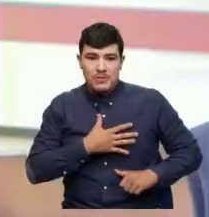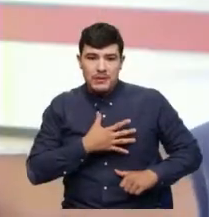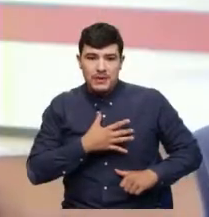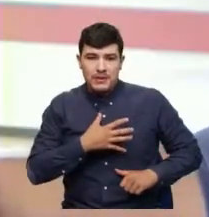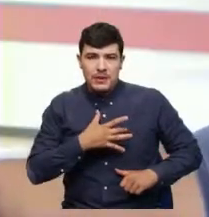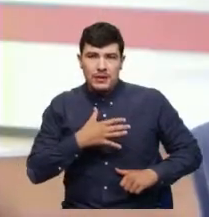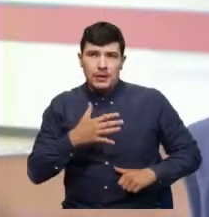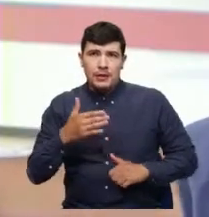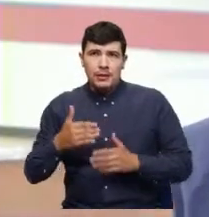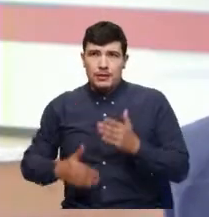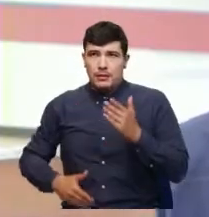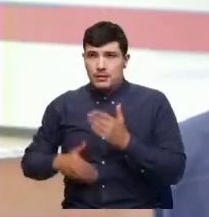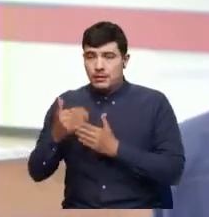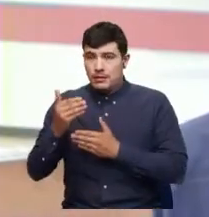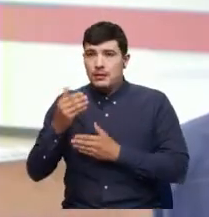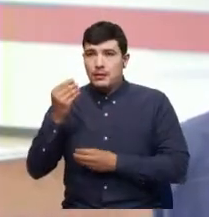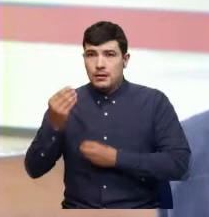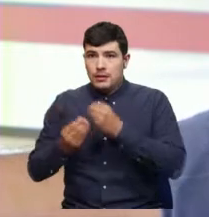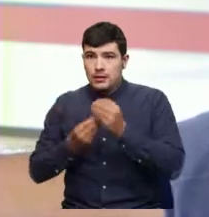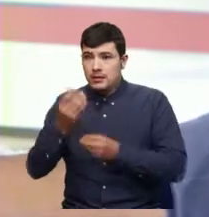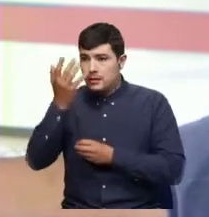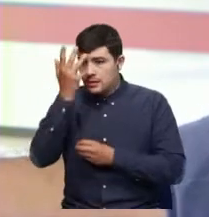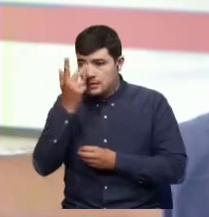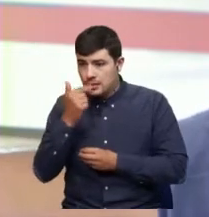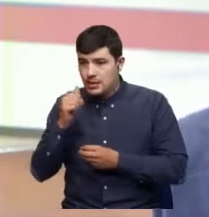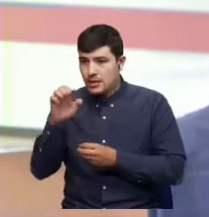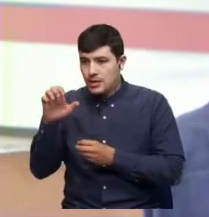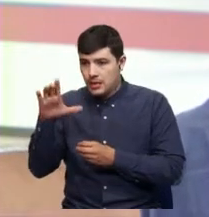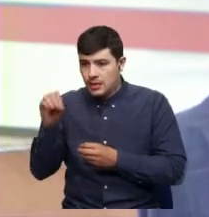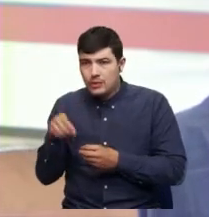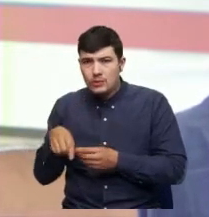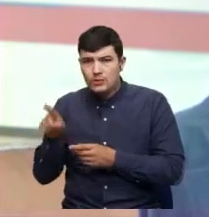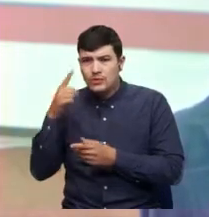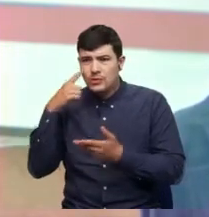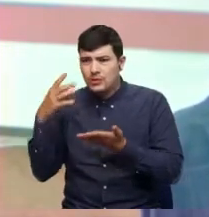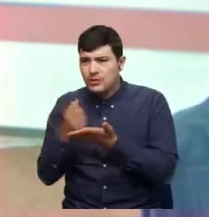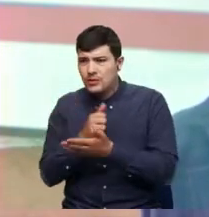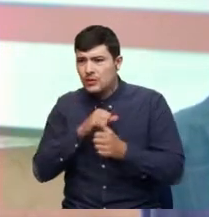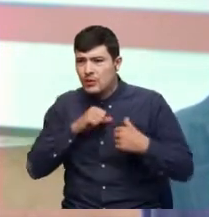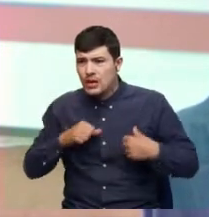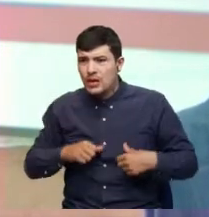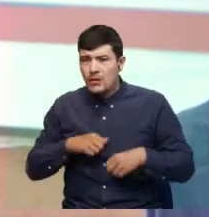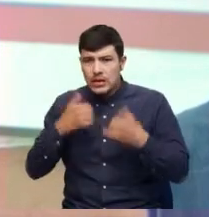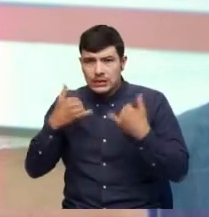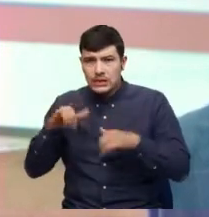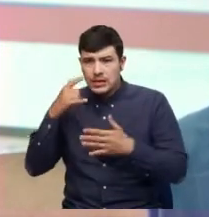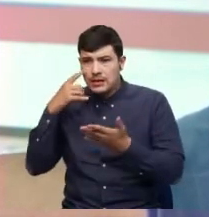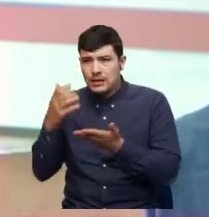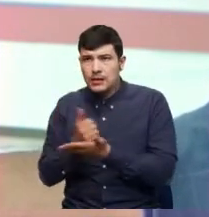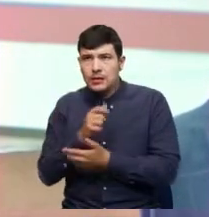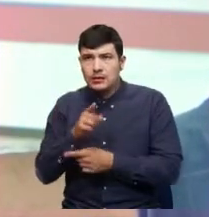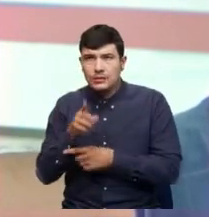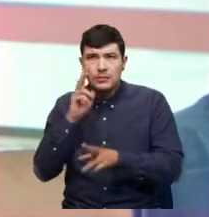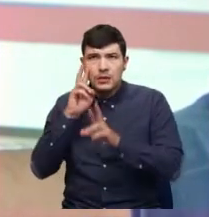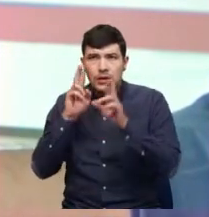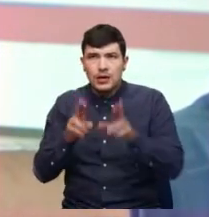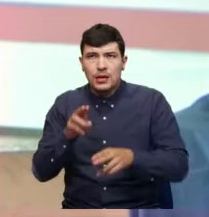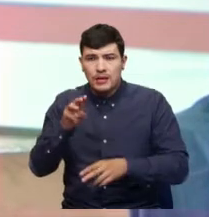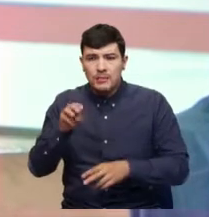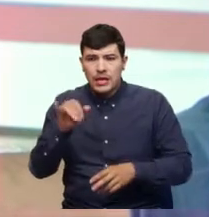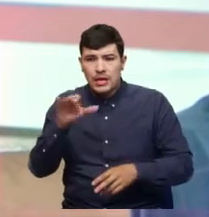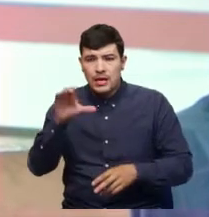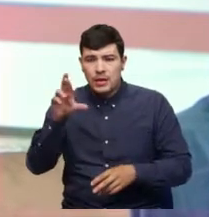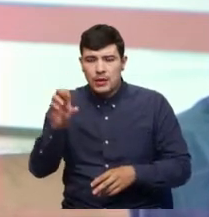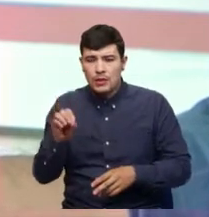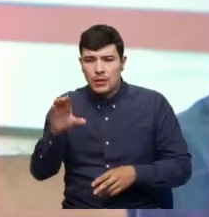empezaron a hacerle exámenes, ecos y todo eso. Se dieron cuenta de que estaba muy grande y ya le diagnosticaron la miocardiopatía, que es